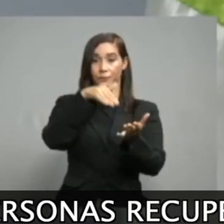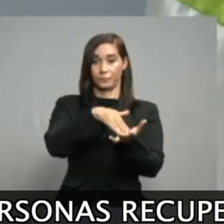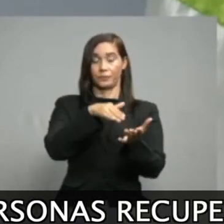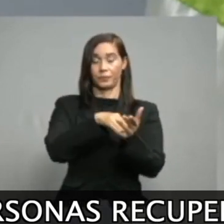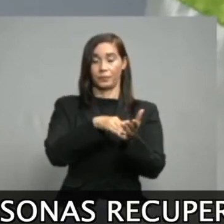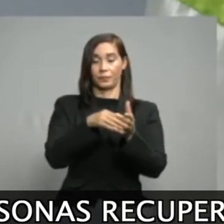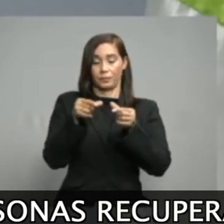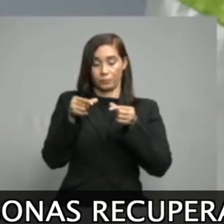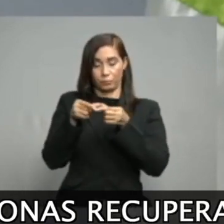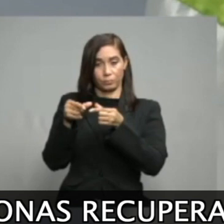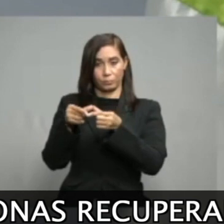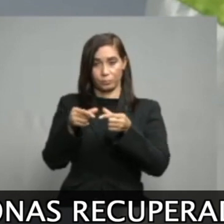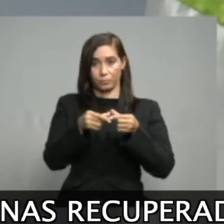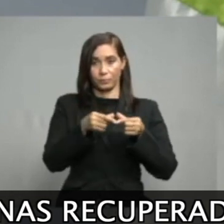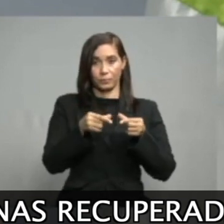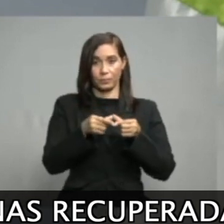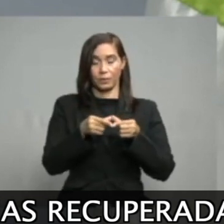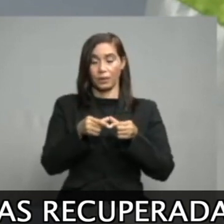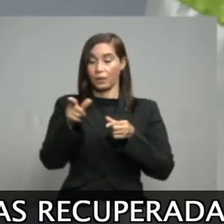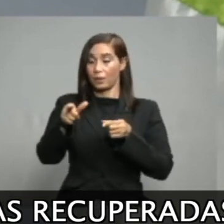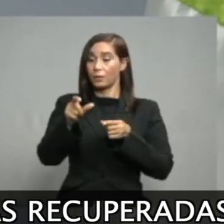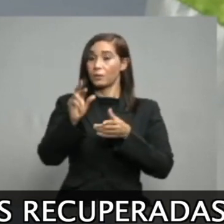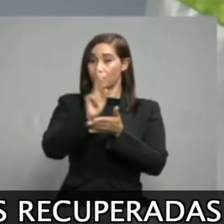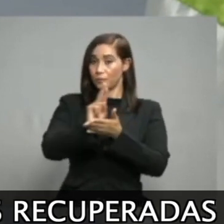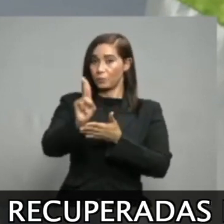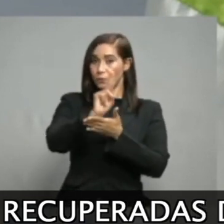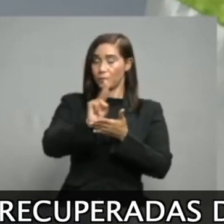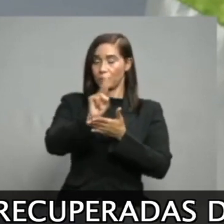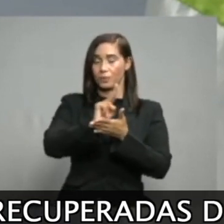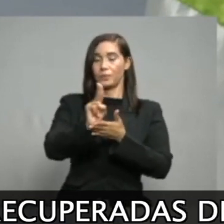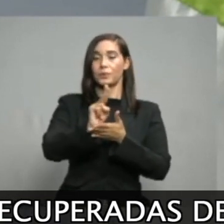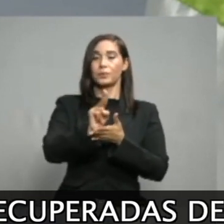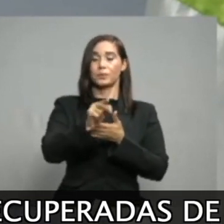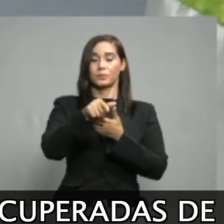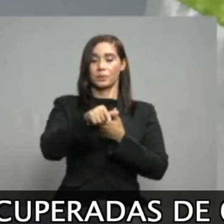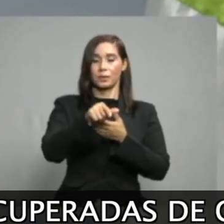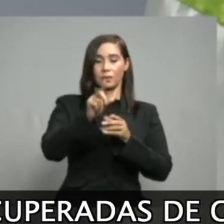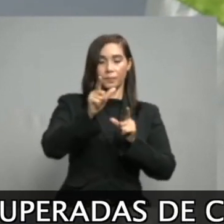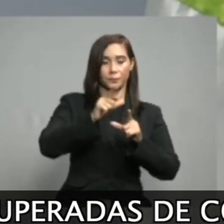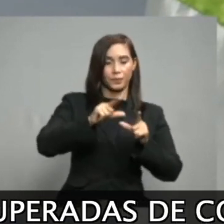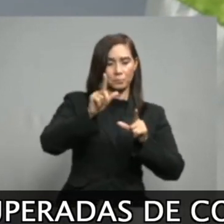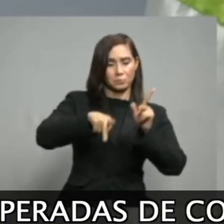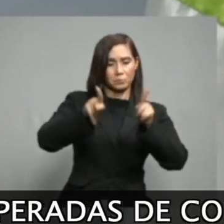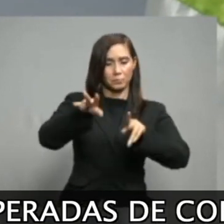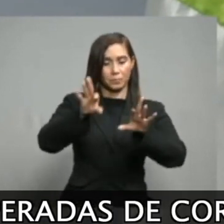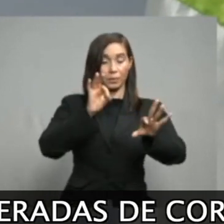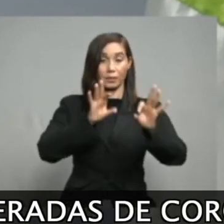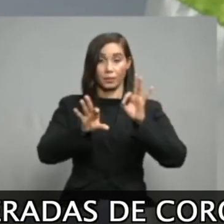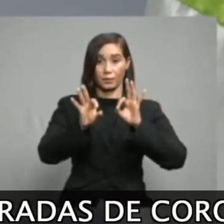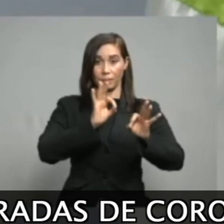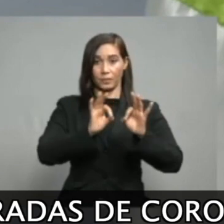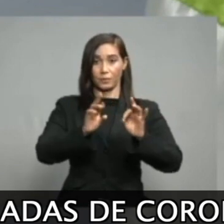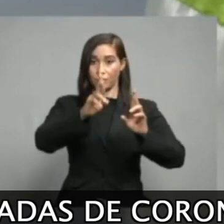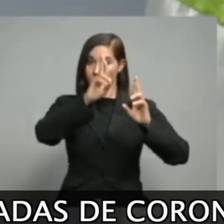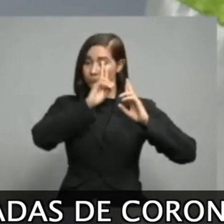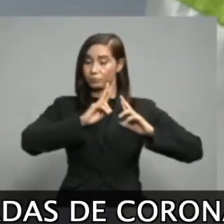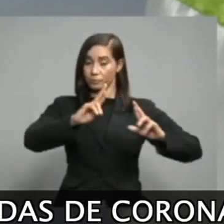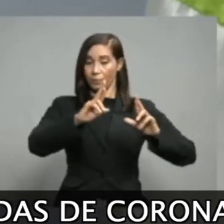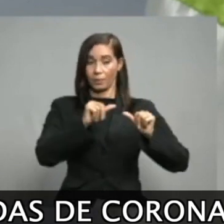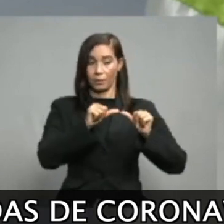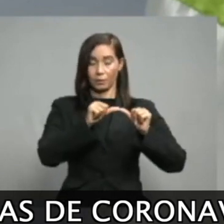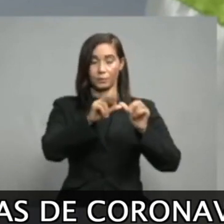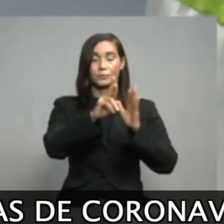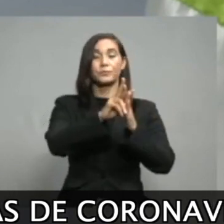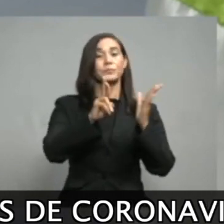esta están siendo empleadas de manera racional y siguiendo la indicación